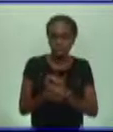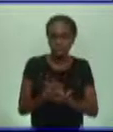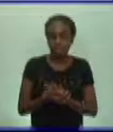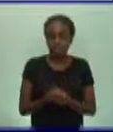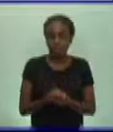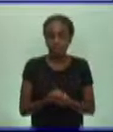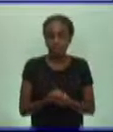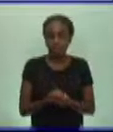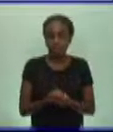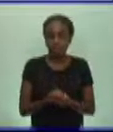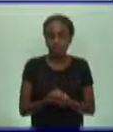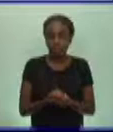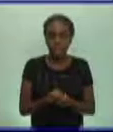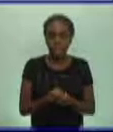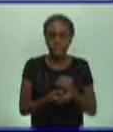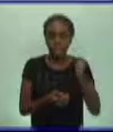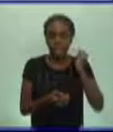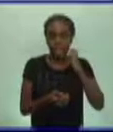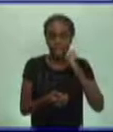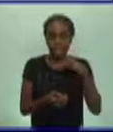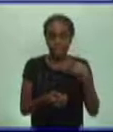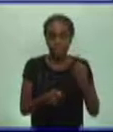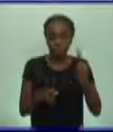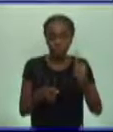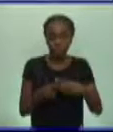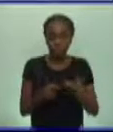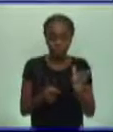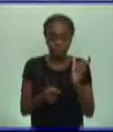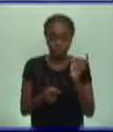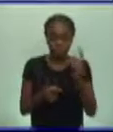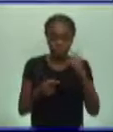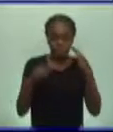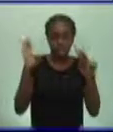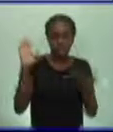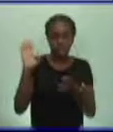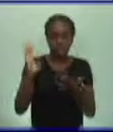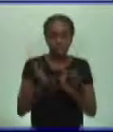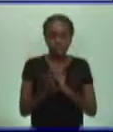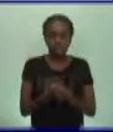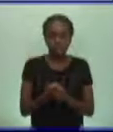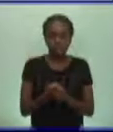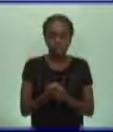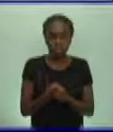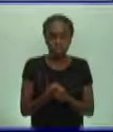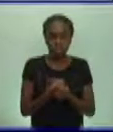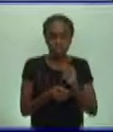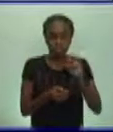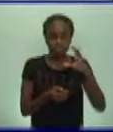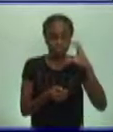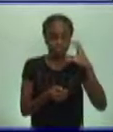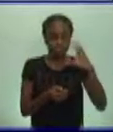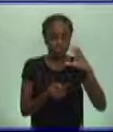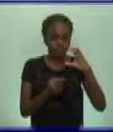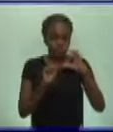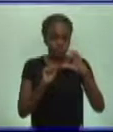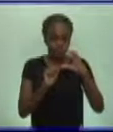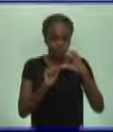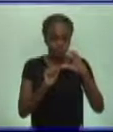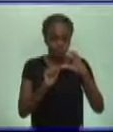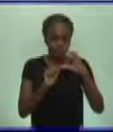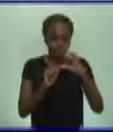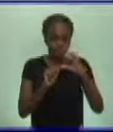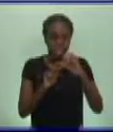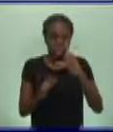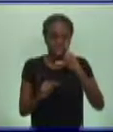Además, les muestro la palabra mamoncillo. Fíjense que se escribe con C y como tiene la